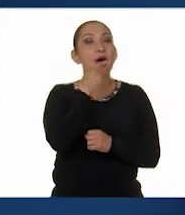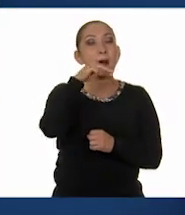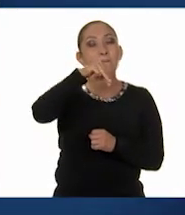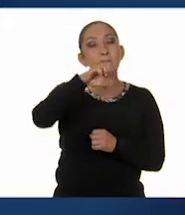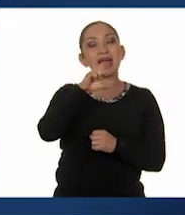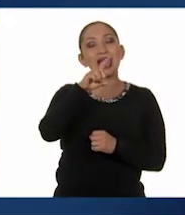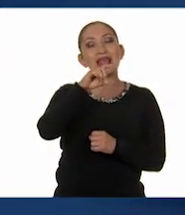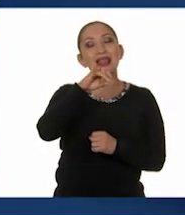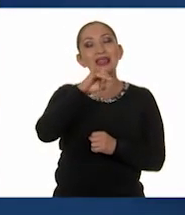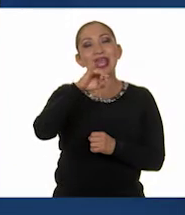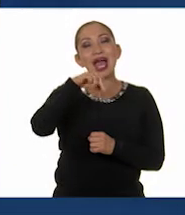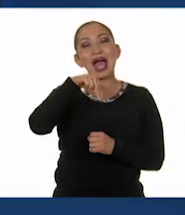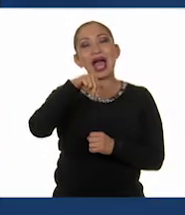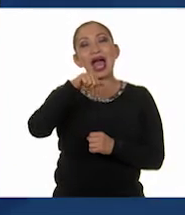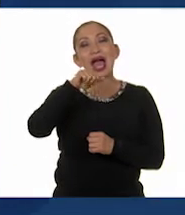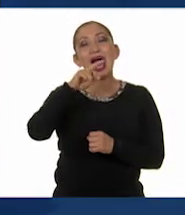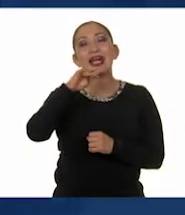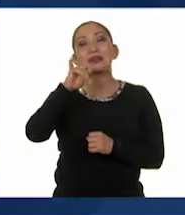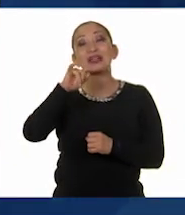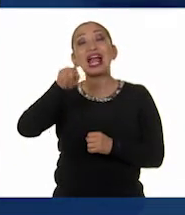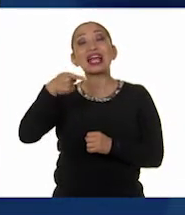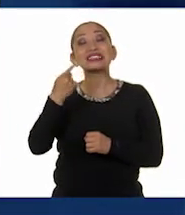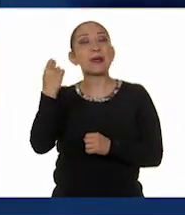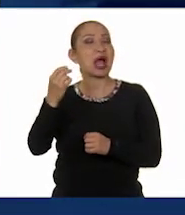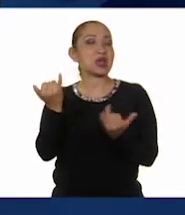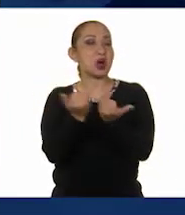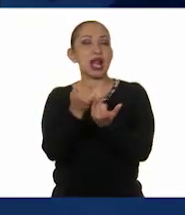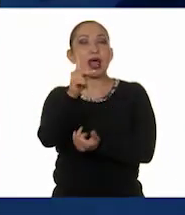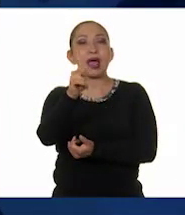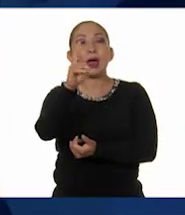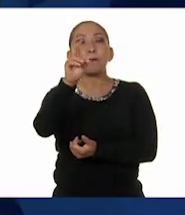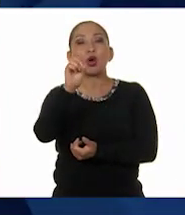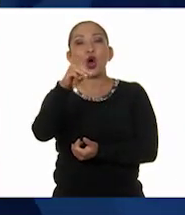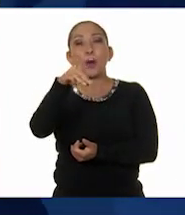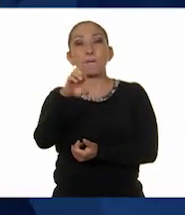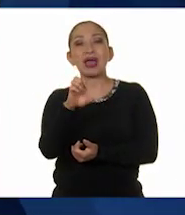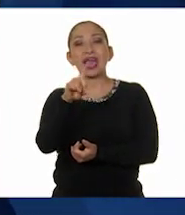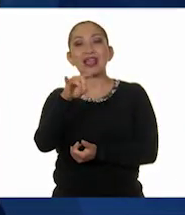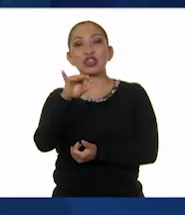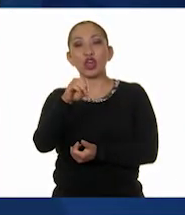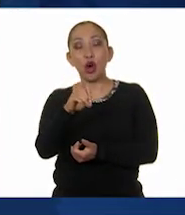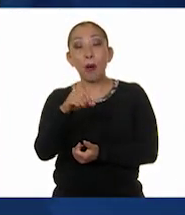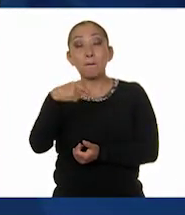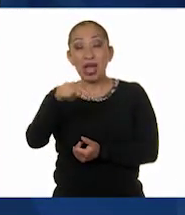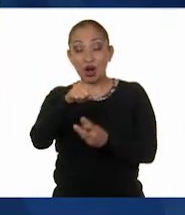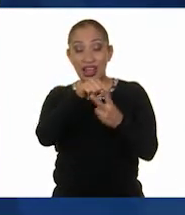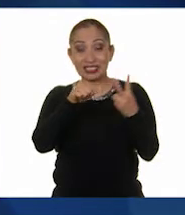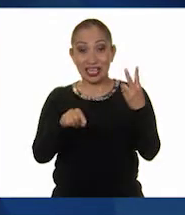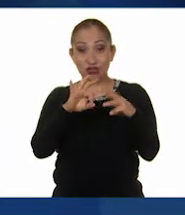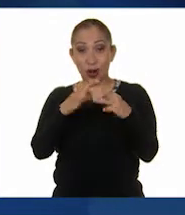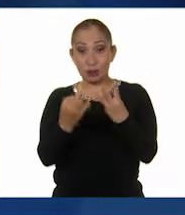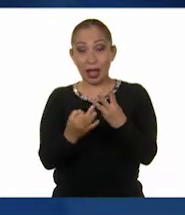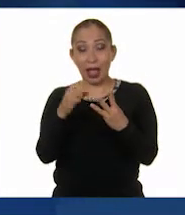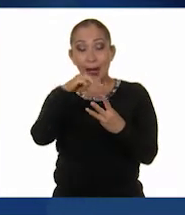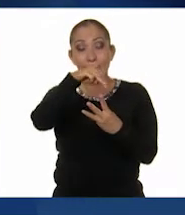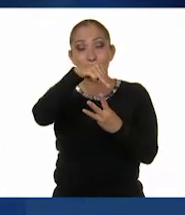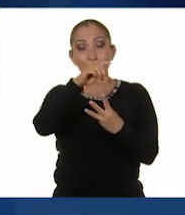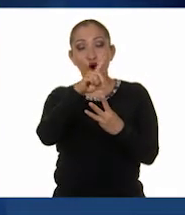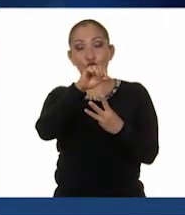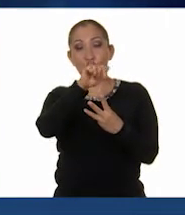media aritmética como promedio. Pero las tres medidas de tendencia central, moda,